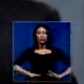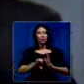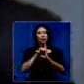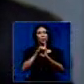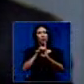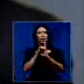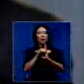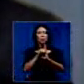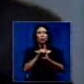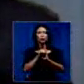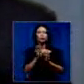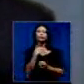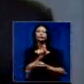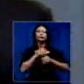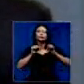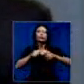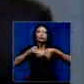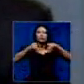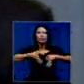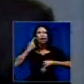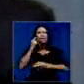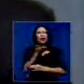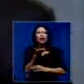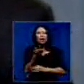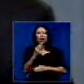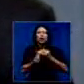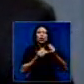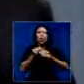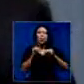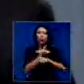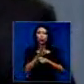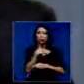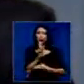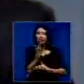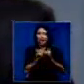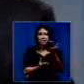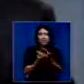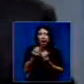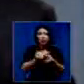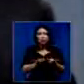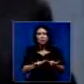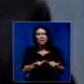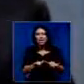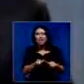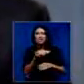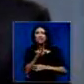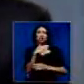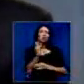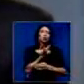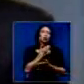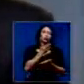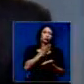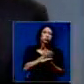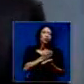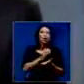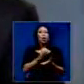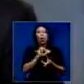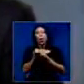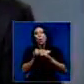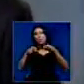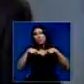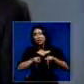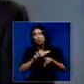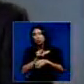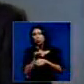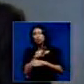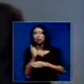ejemplo, definiendo para qué y cómo usamos nuestras manos, nuestros pies, si dejamos o no dejamos que usen nuestros